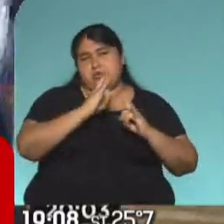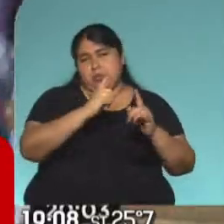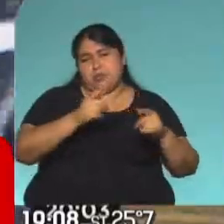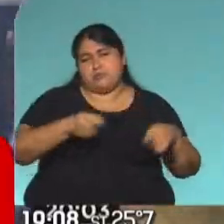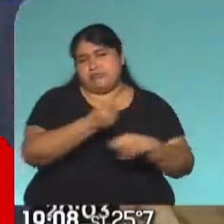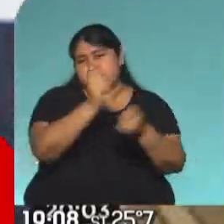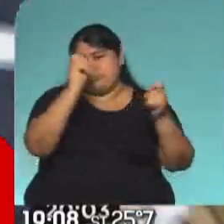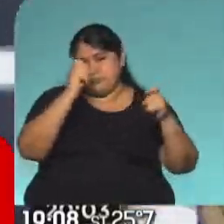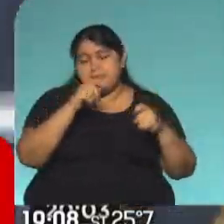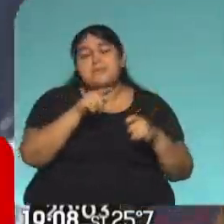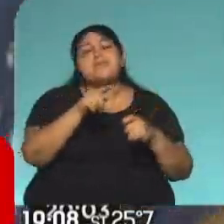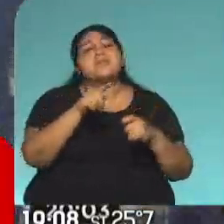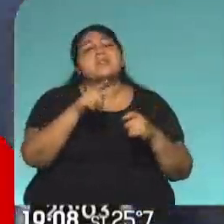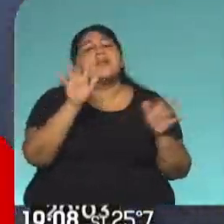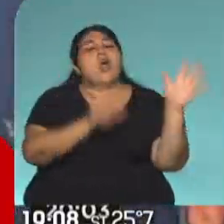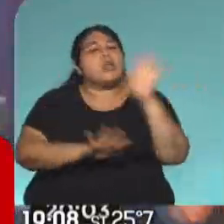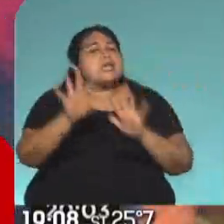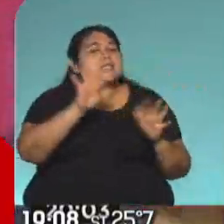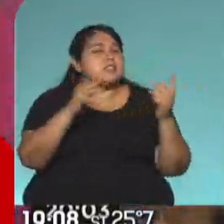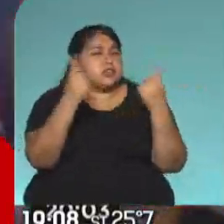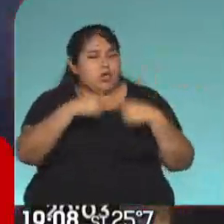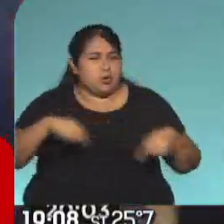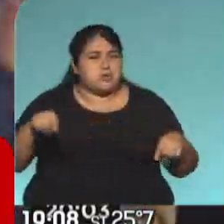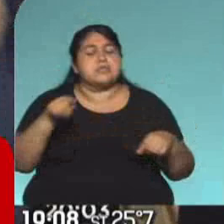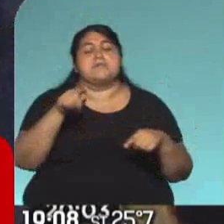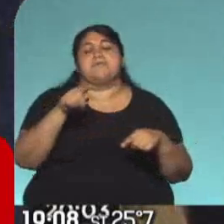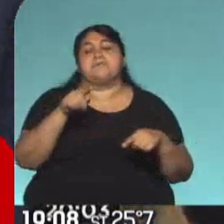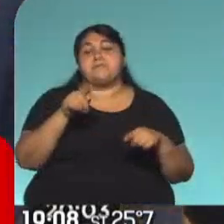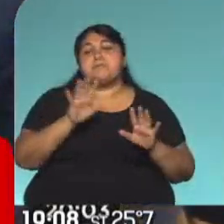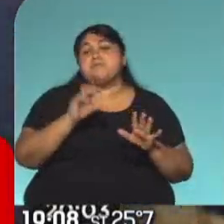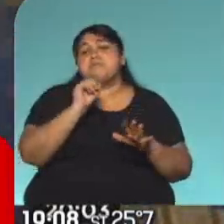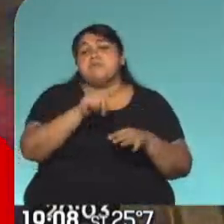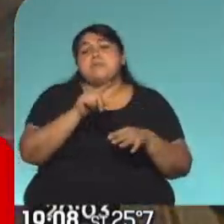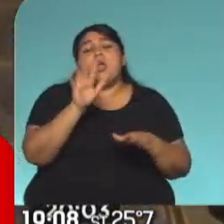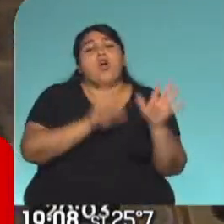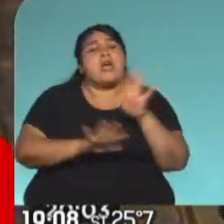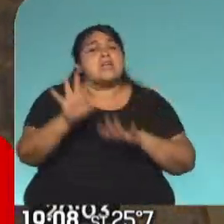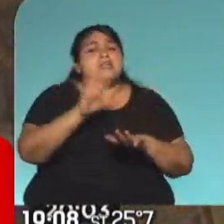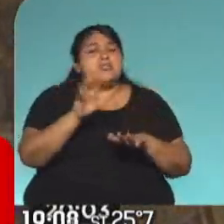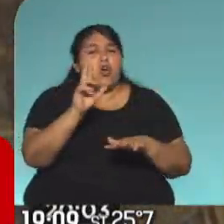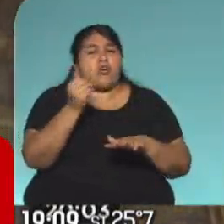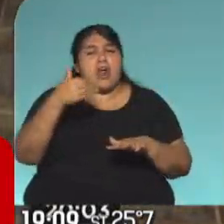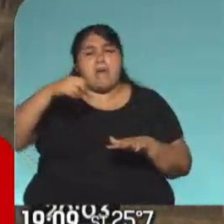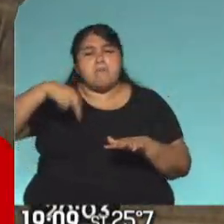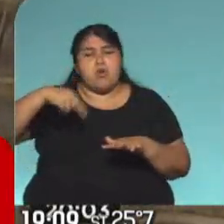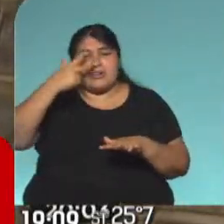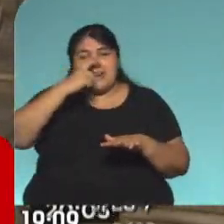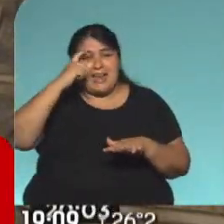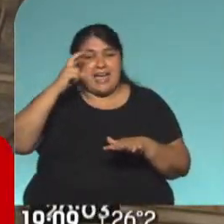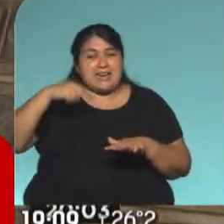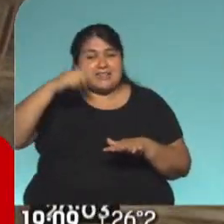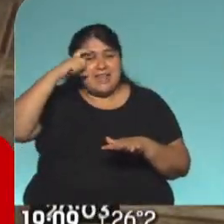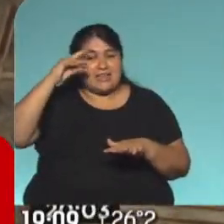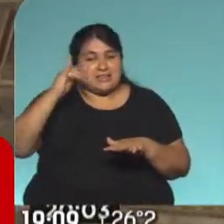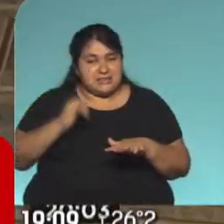del Senado, María Luz Alonso, la organización de lo que fueron las exequias en el Senado, que se organizaron con Ramón Hernández, un nombre que